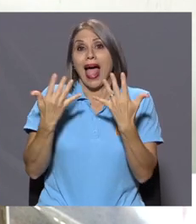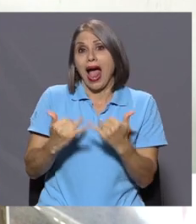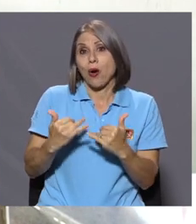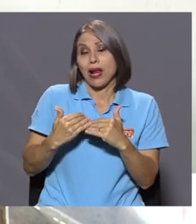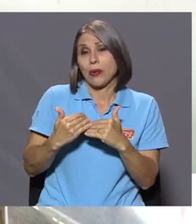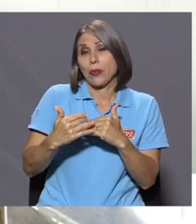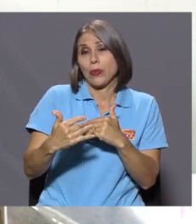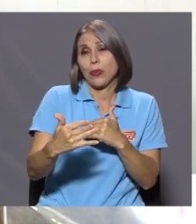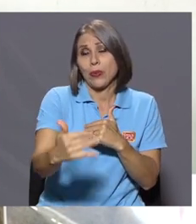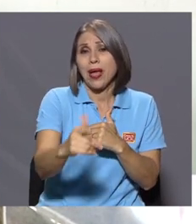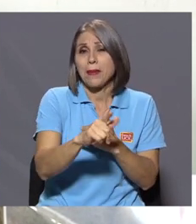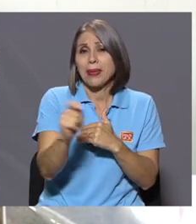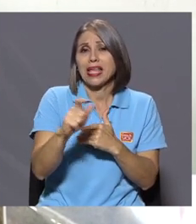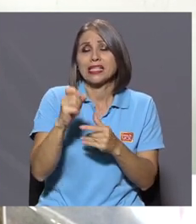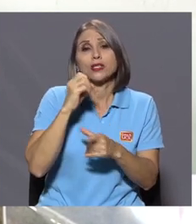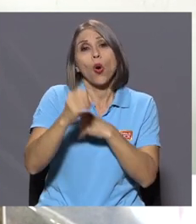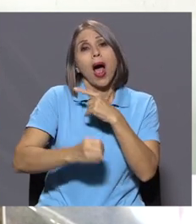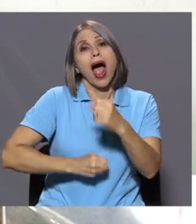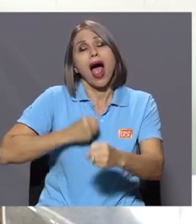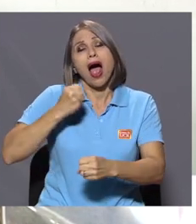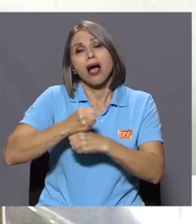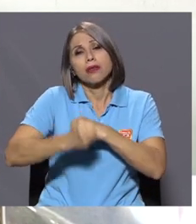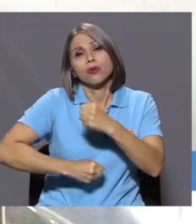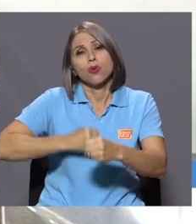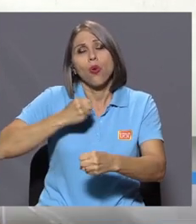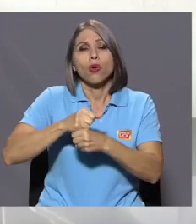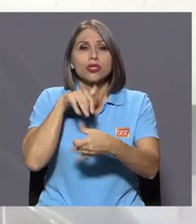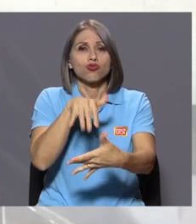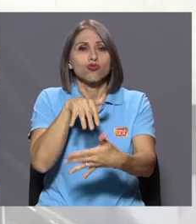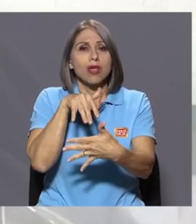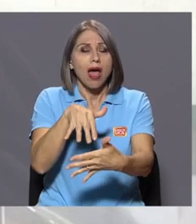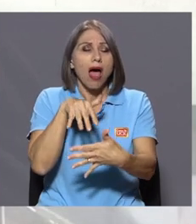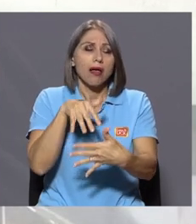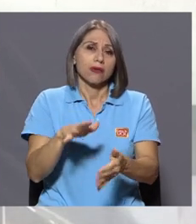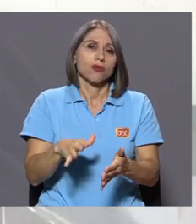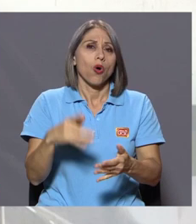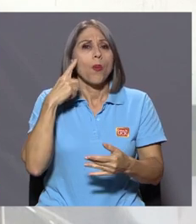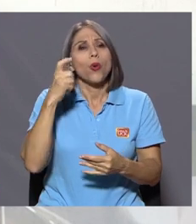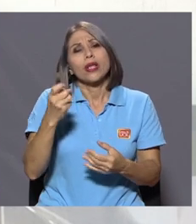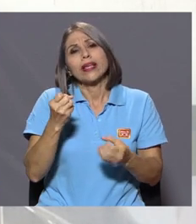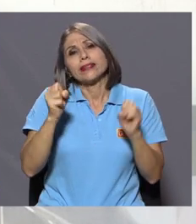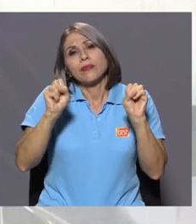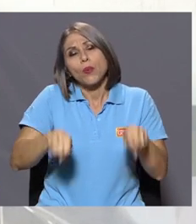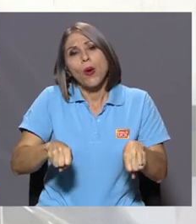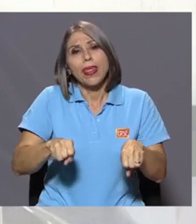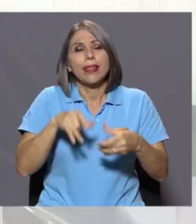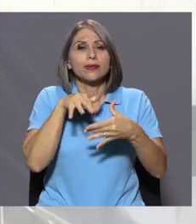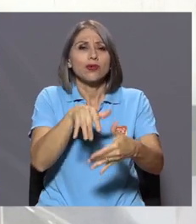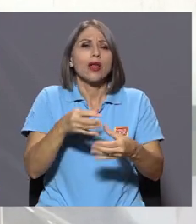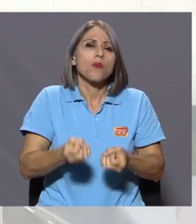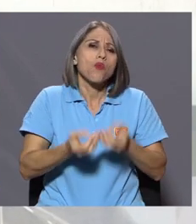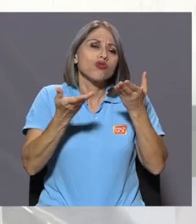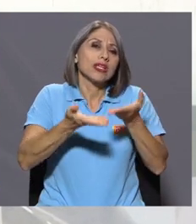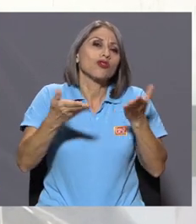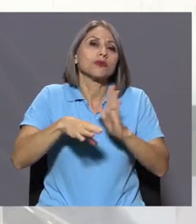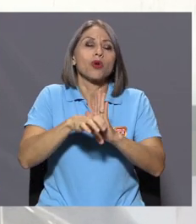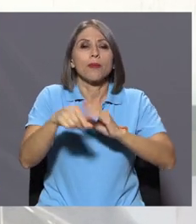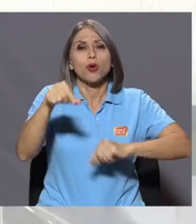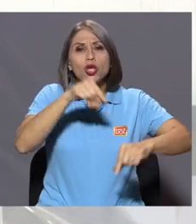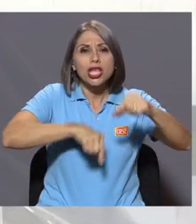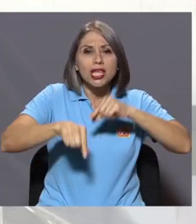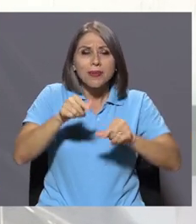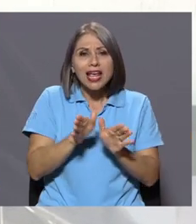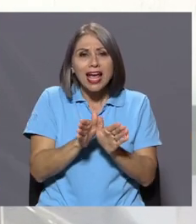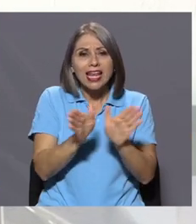van a llevar meses o incluso años, porque se pueden estudiar muchas cosas, desde la química general,